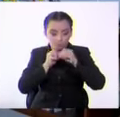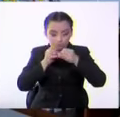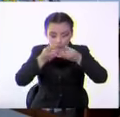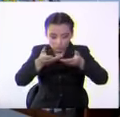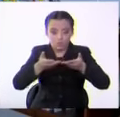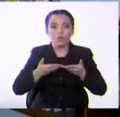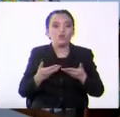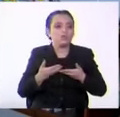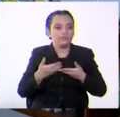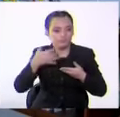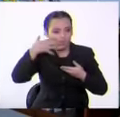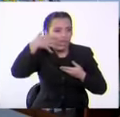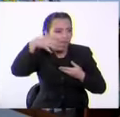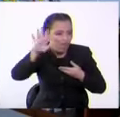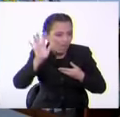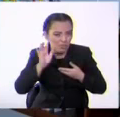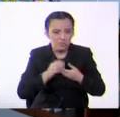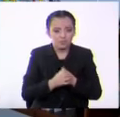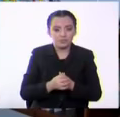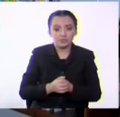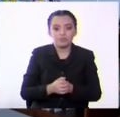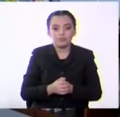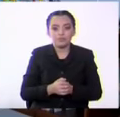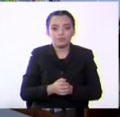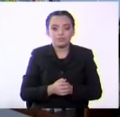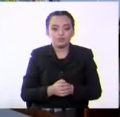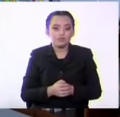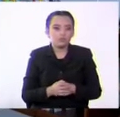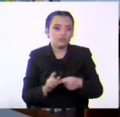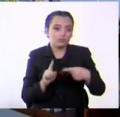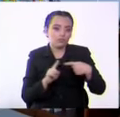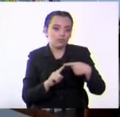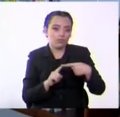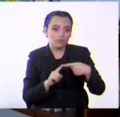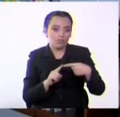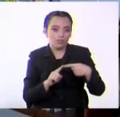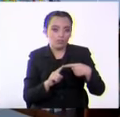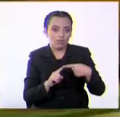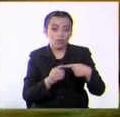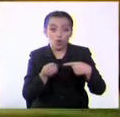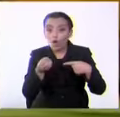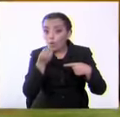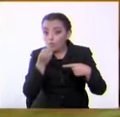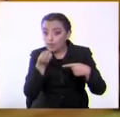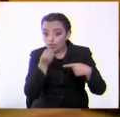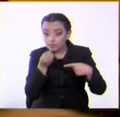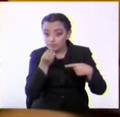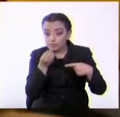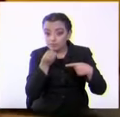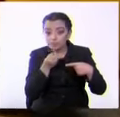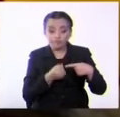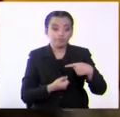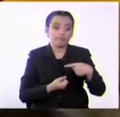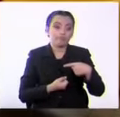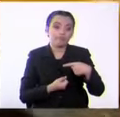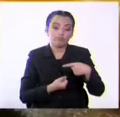extractivas? Bueno, es simple, podemos tener, por ejemplo, comida.